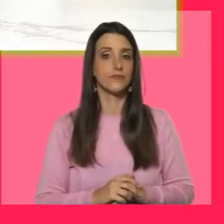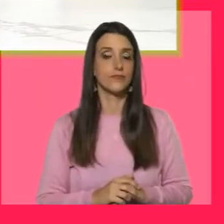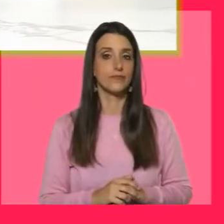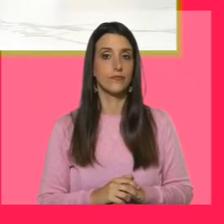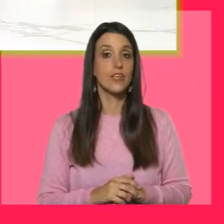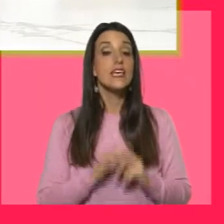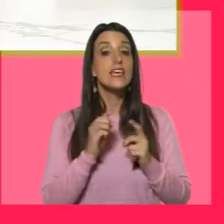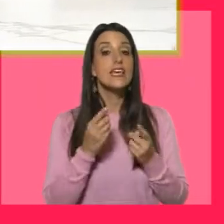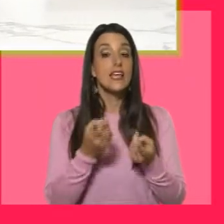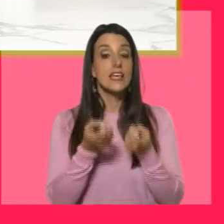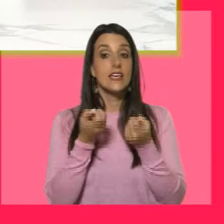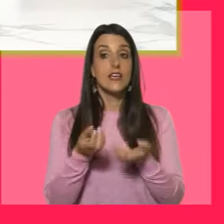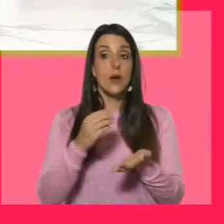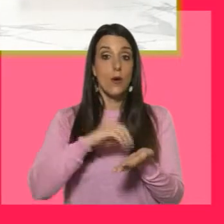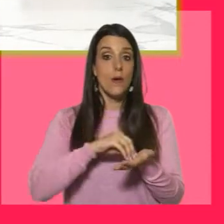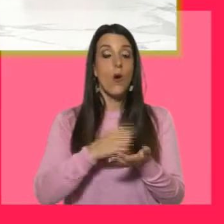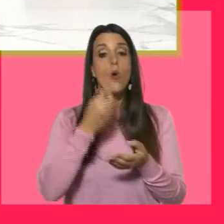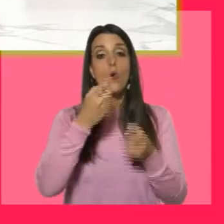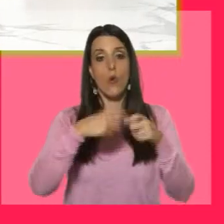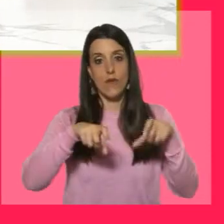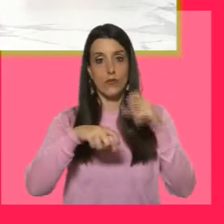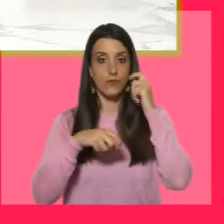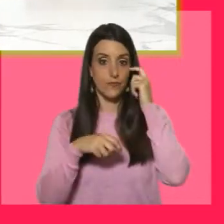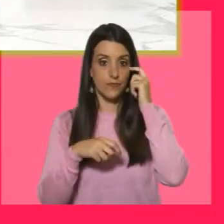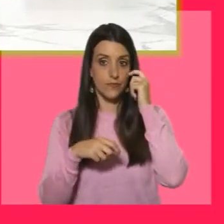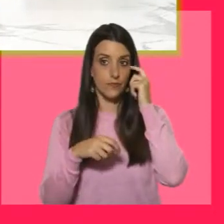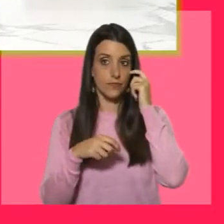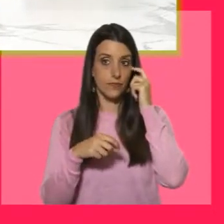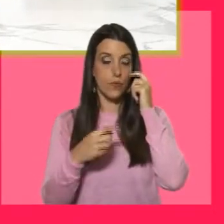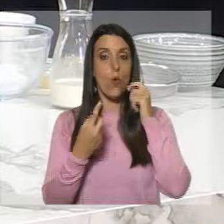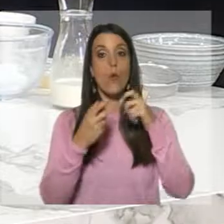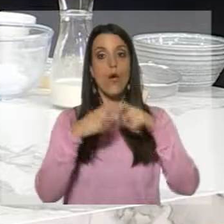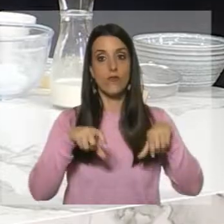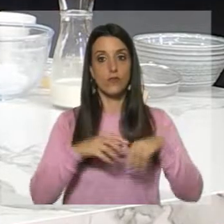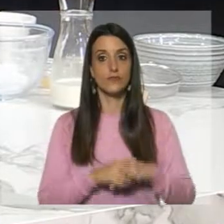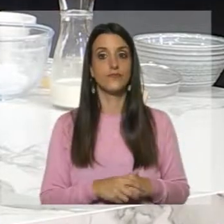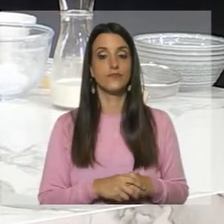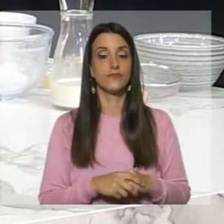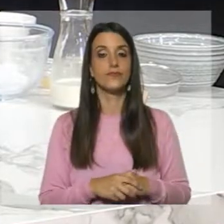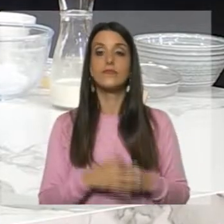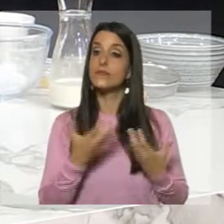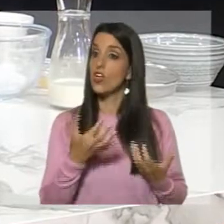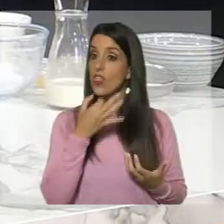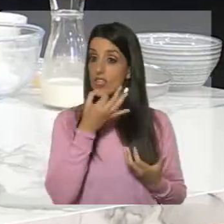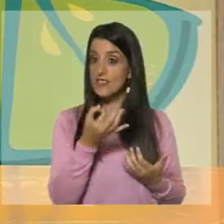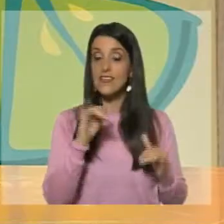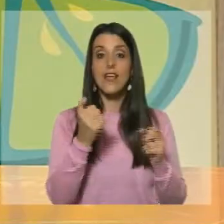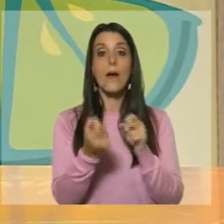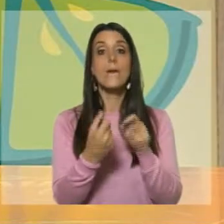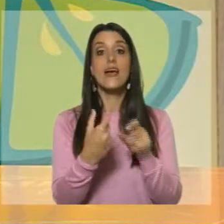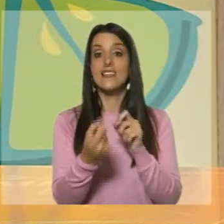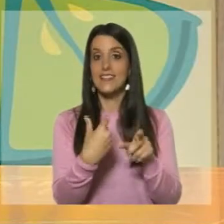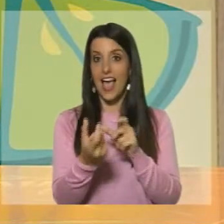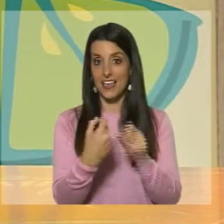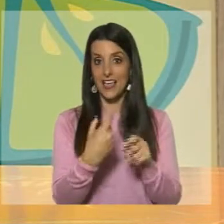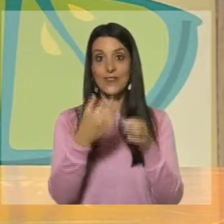¿Y qué va a llevar esta? Va a llevar un huevito. ¿Ah? Vamos a ir con el huevo. Te quiero decir, Paula, que ya nos están llegando un montón de mensajes.